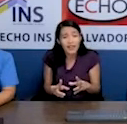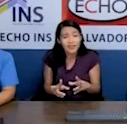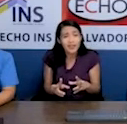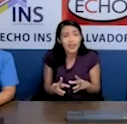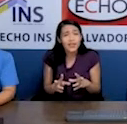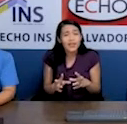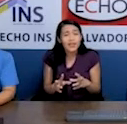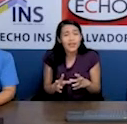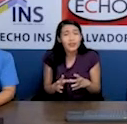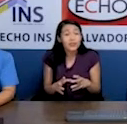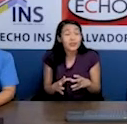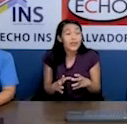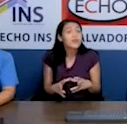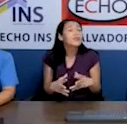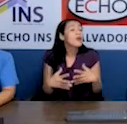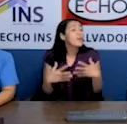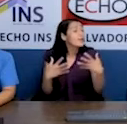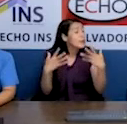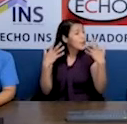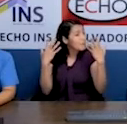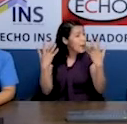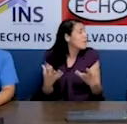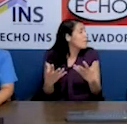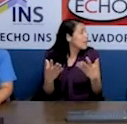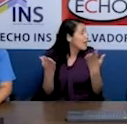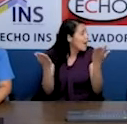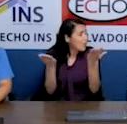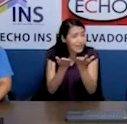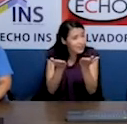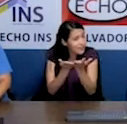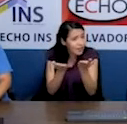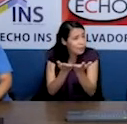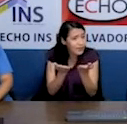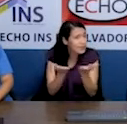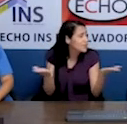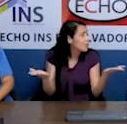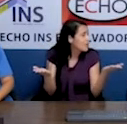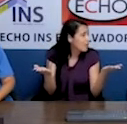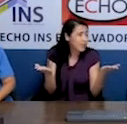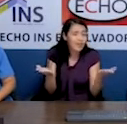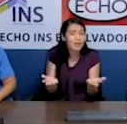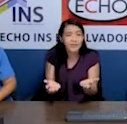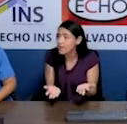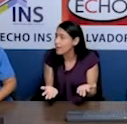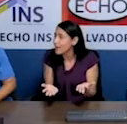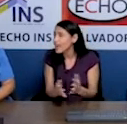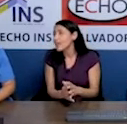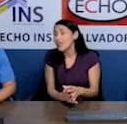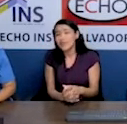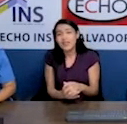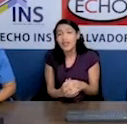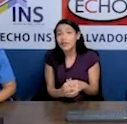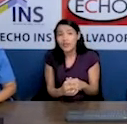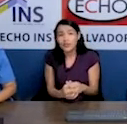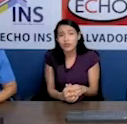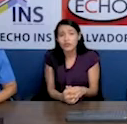2 entidades que creo que son aún también más complejas o le hacen la competencia a una hemorragia masiva,